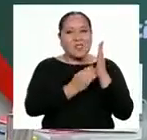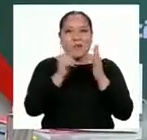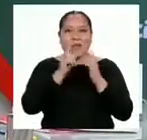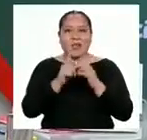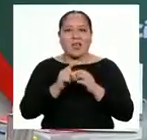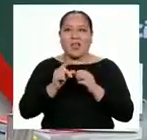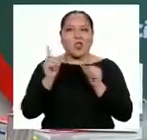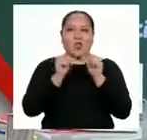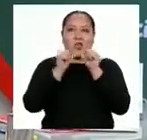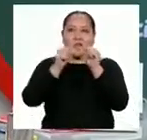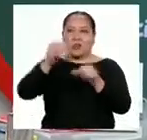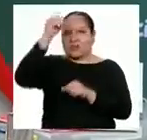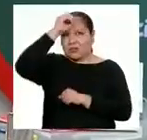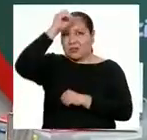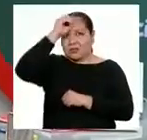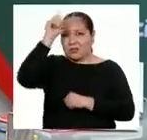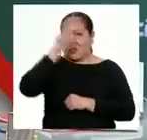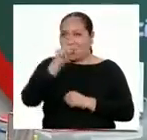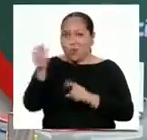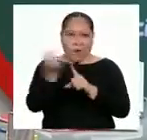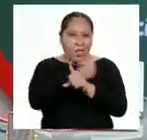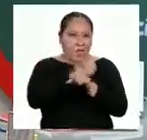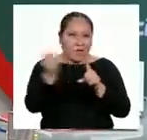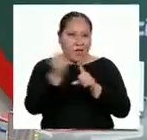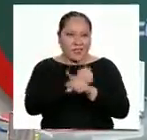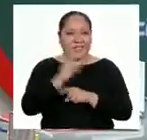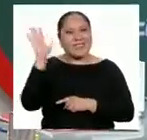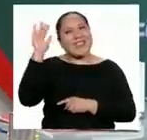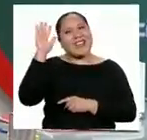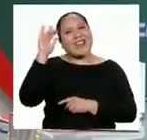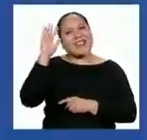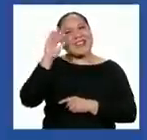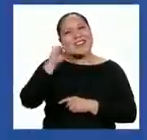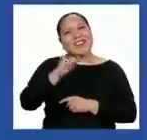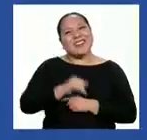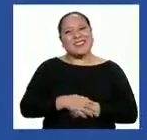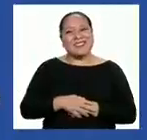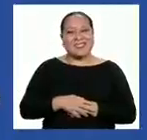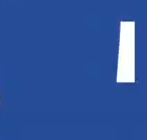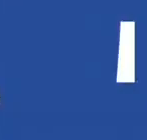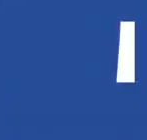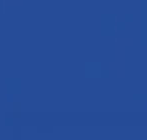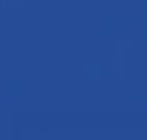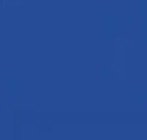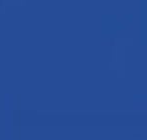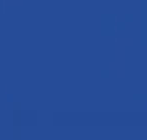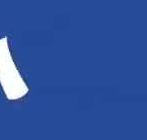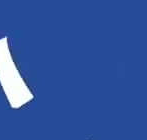de ser ignorantes. ¡No a la violencia! ¡Nos vemos! ¡Chao, chao, chao!